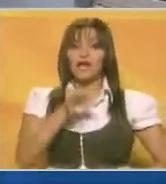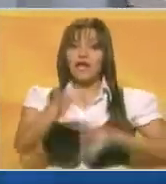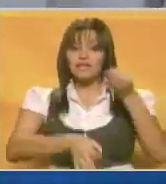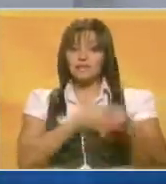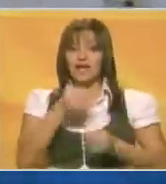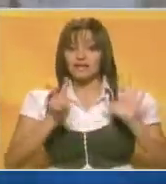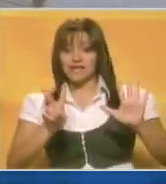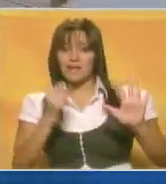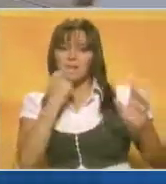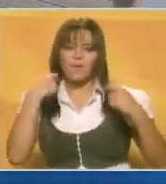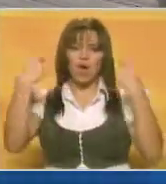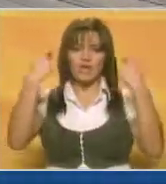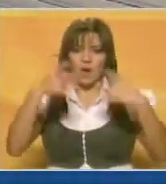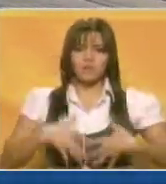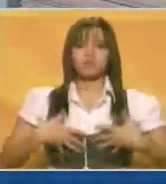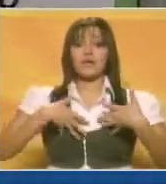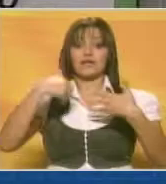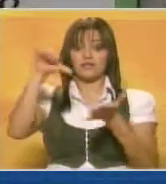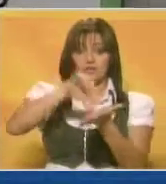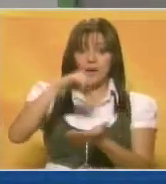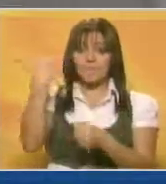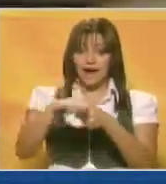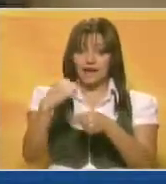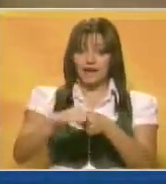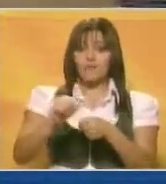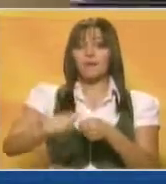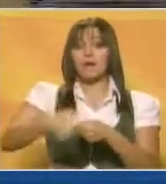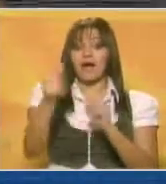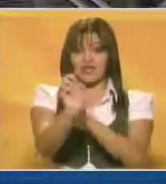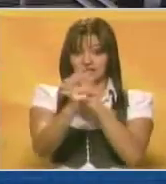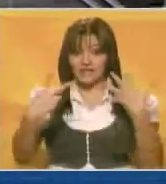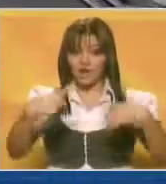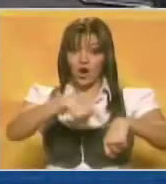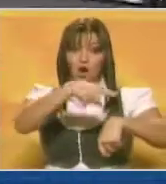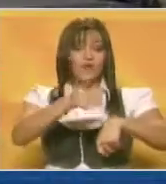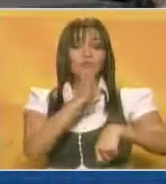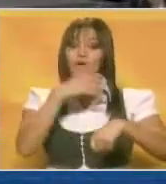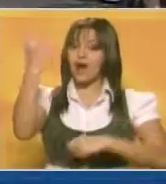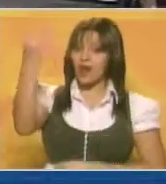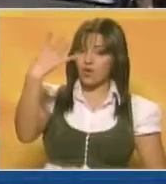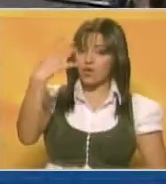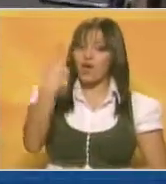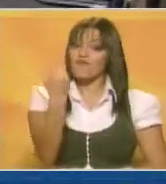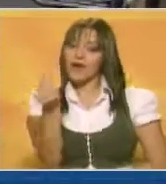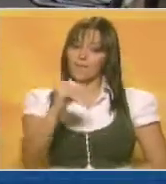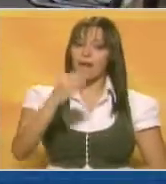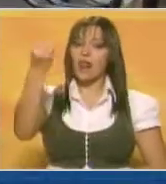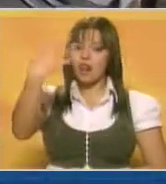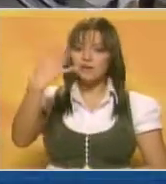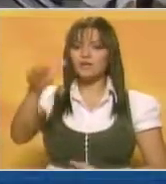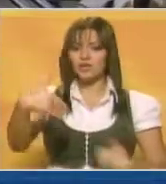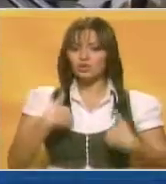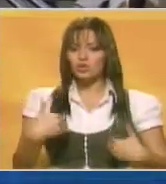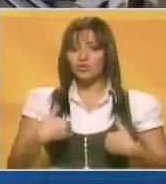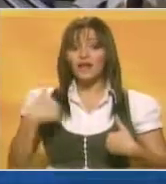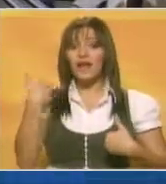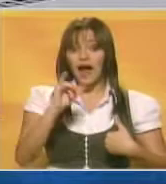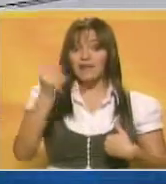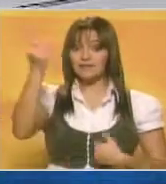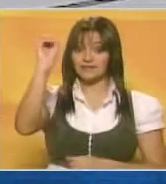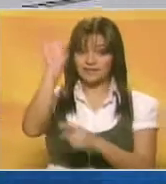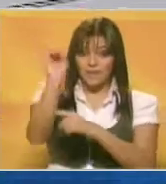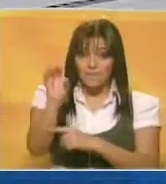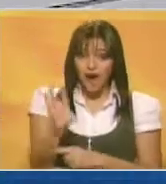7 protestas se produjeron en la ciudad de Maracaibo por las más de 17 horas sin luz. Señaló que la falta de electricidad afectó el funcionamiento de los